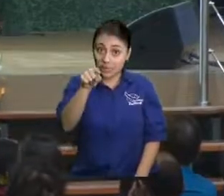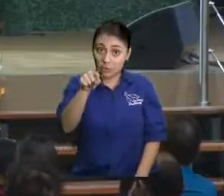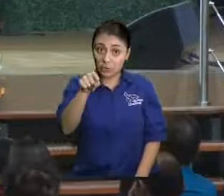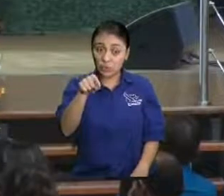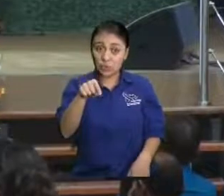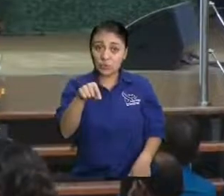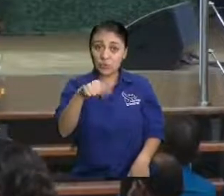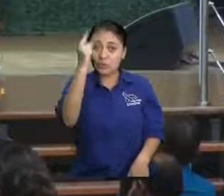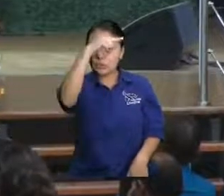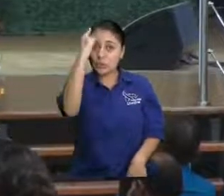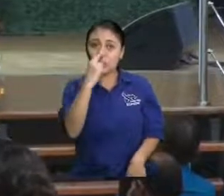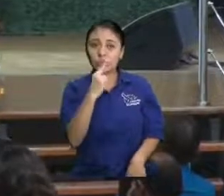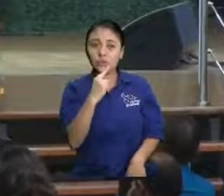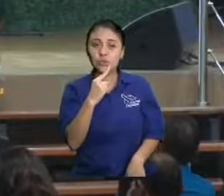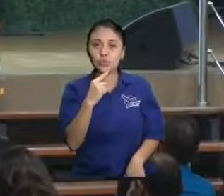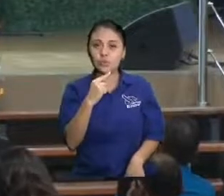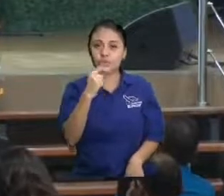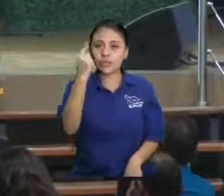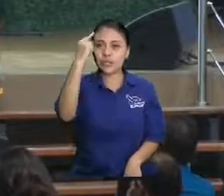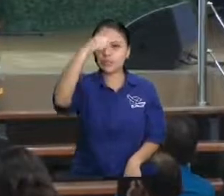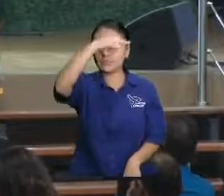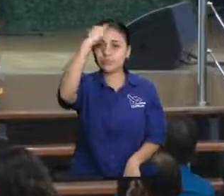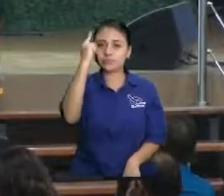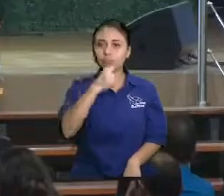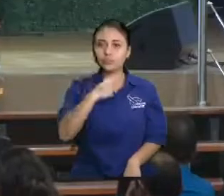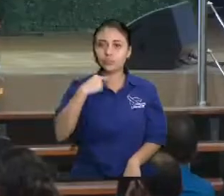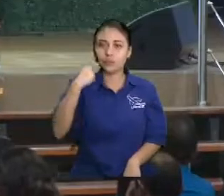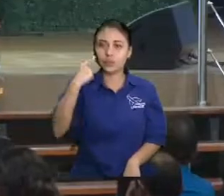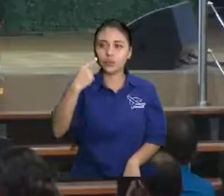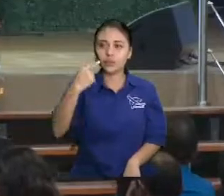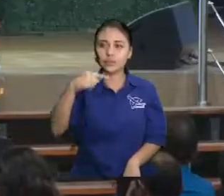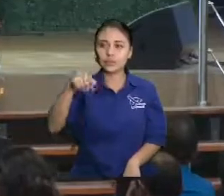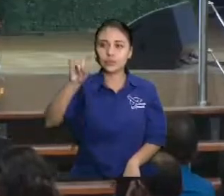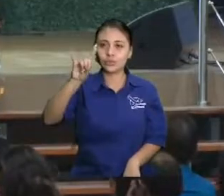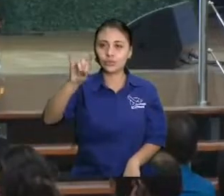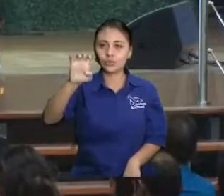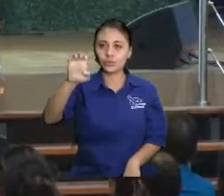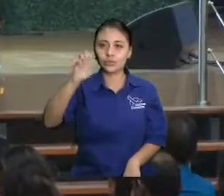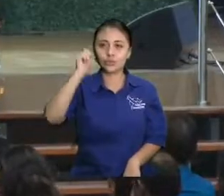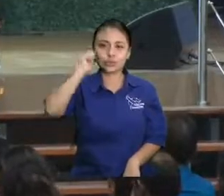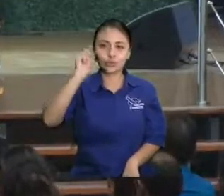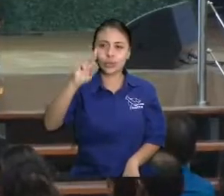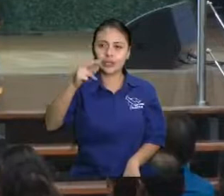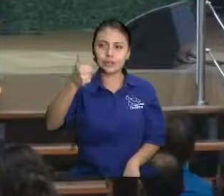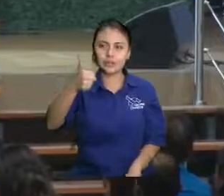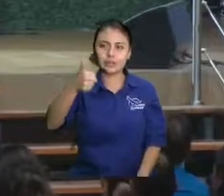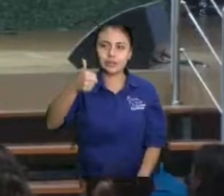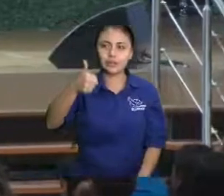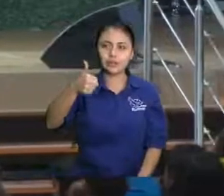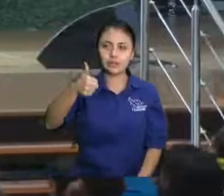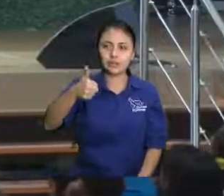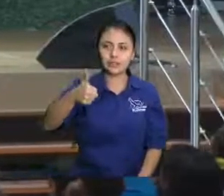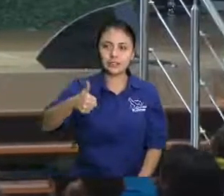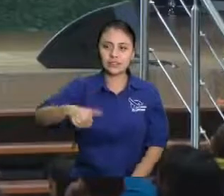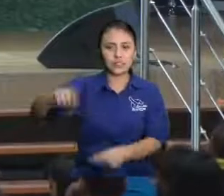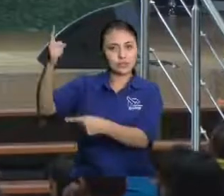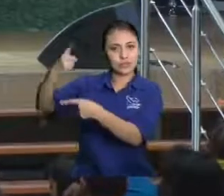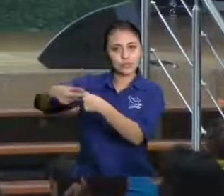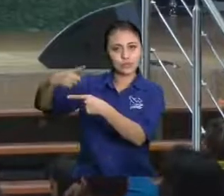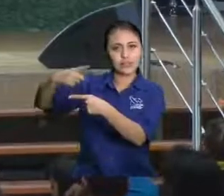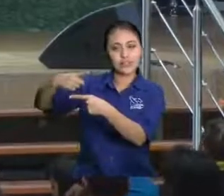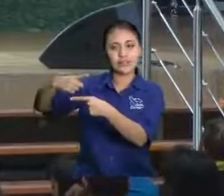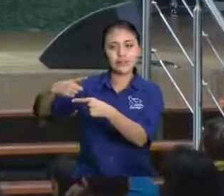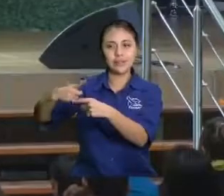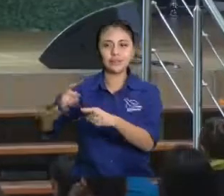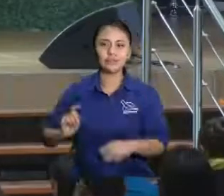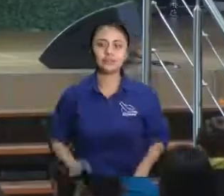Mejor que nos hable a nosotros, ¿no? Y que nos hable, papito lindo, háblanos